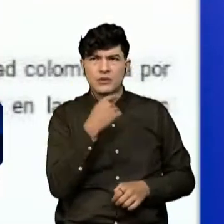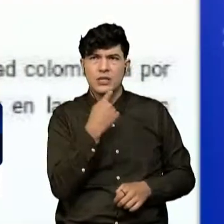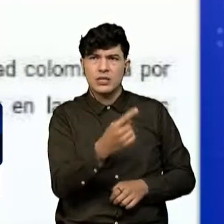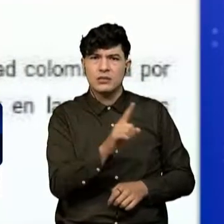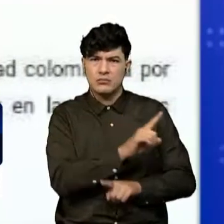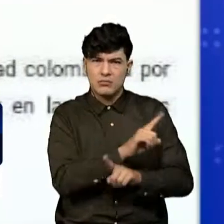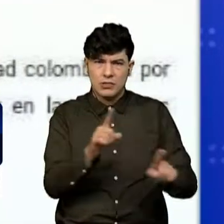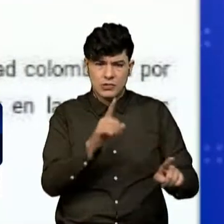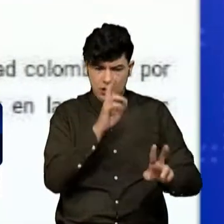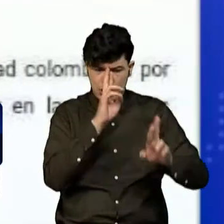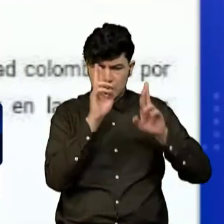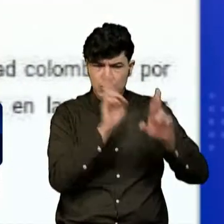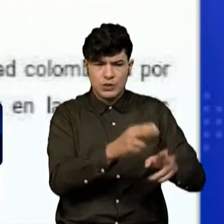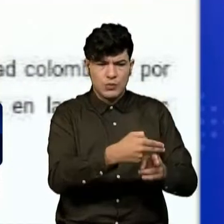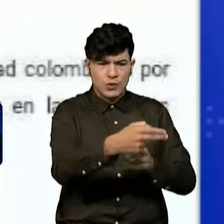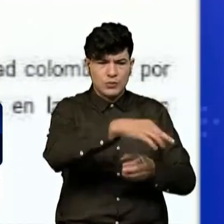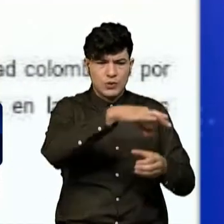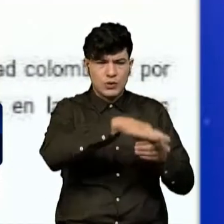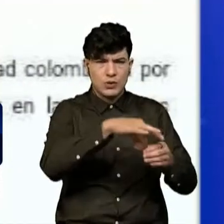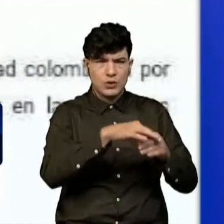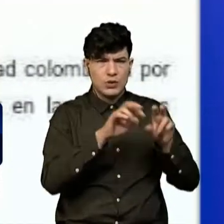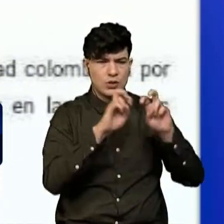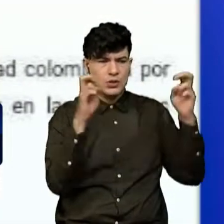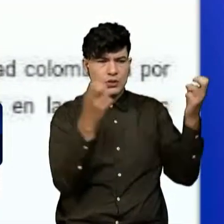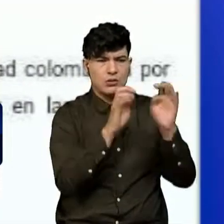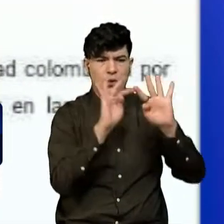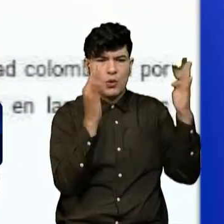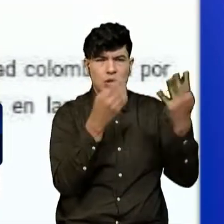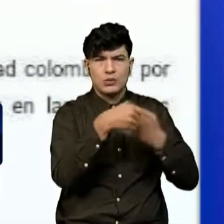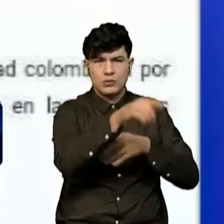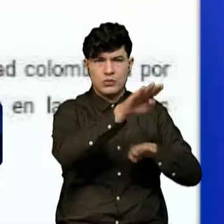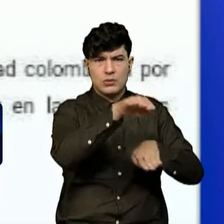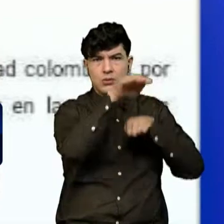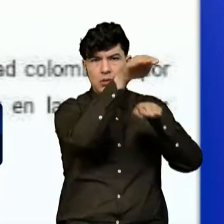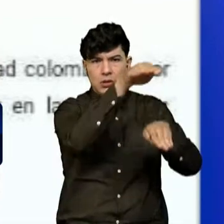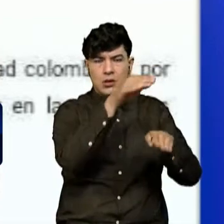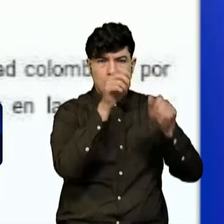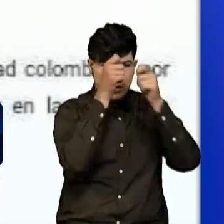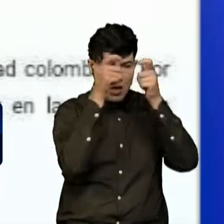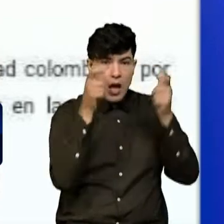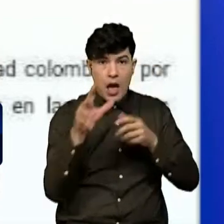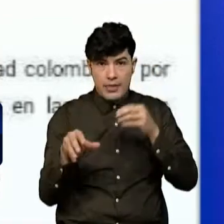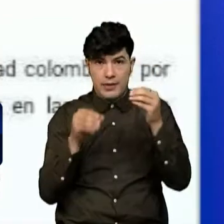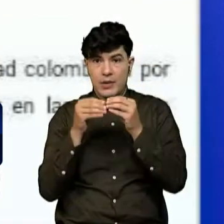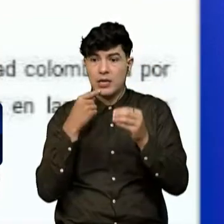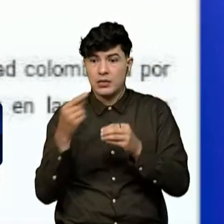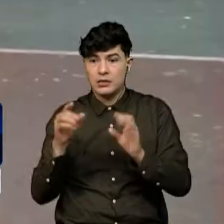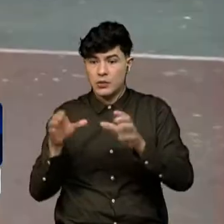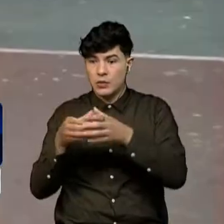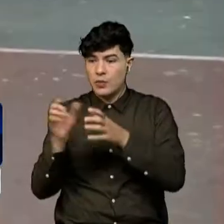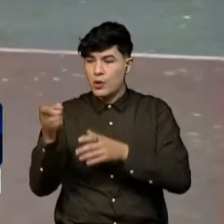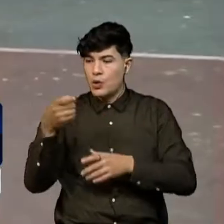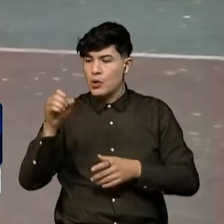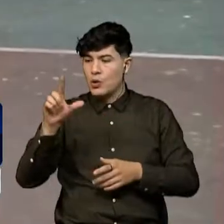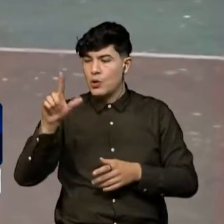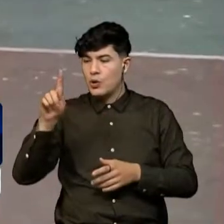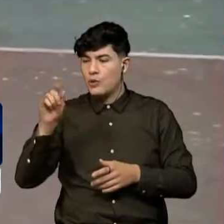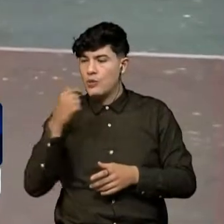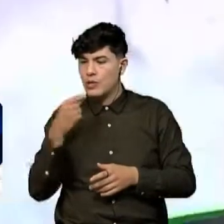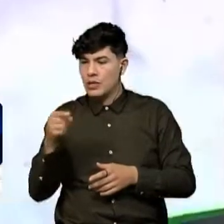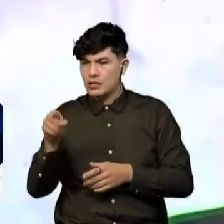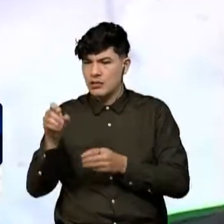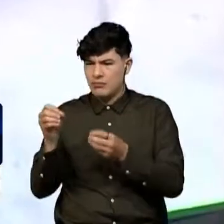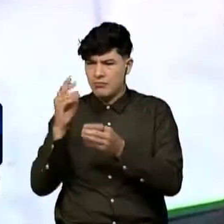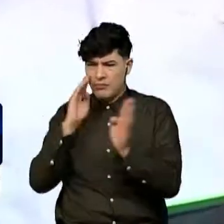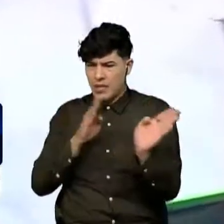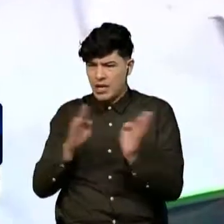señalan que esos respetuosas de las elecciones al congreso de la república mensaje al que también se le sumó el clan del golfo negando tener planes de